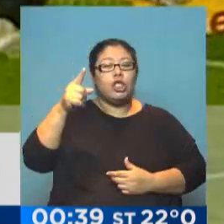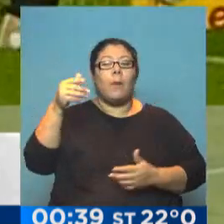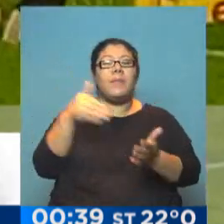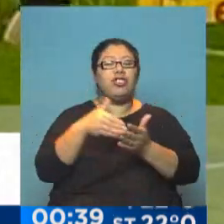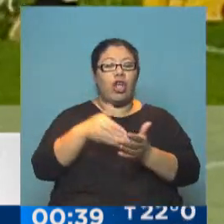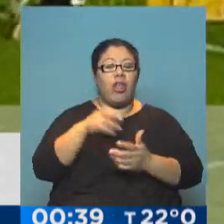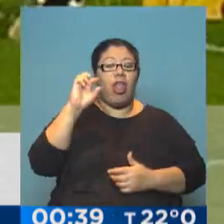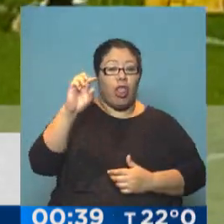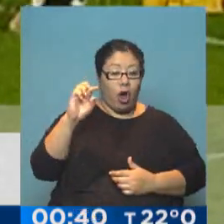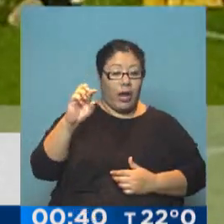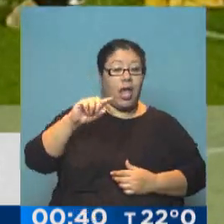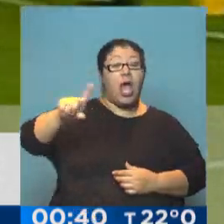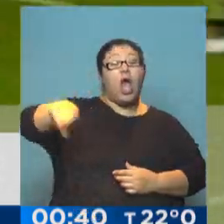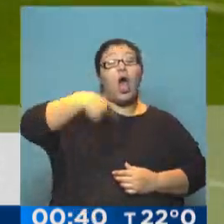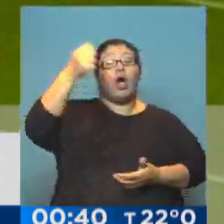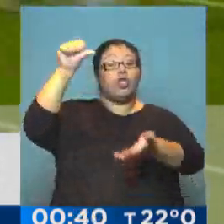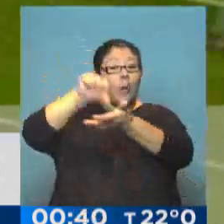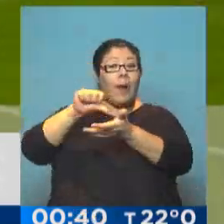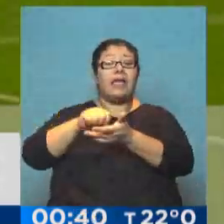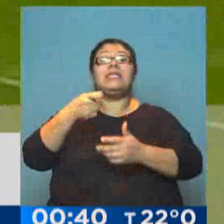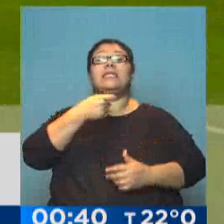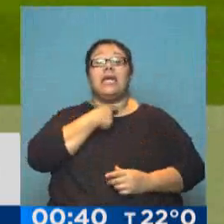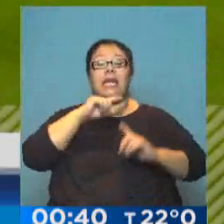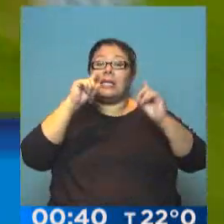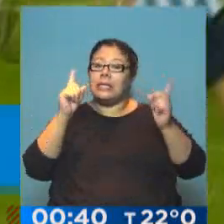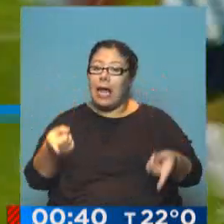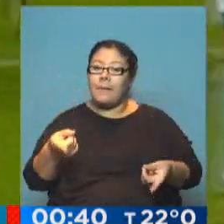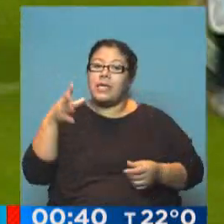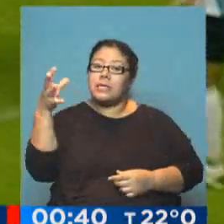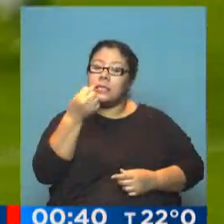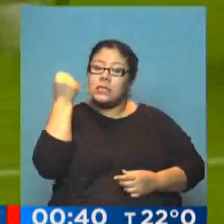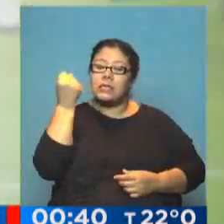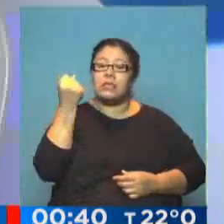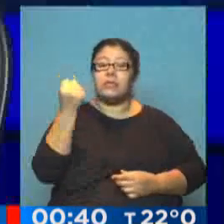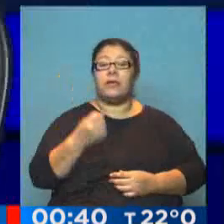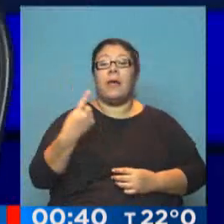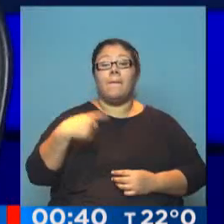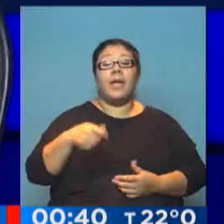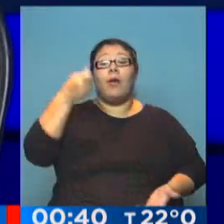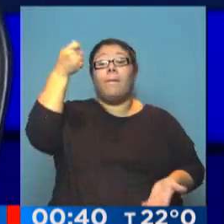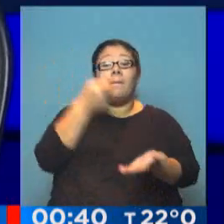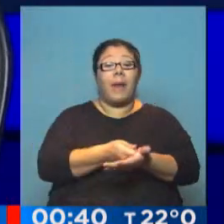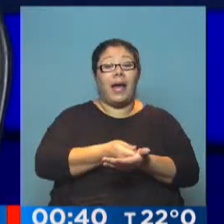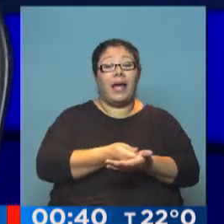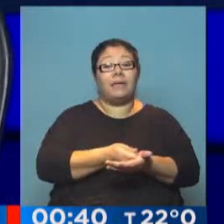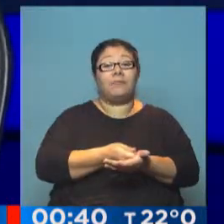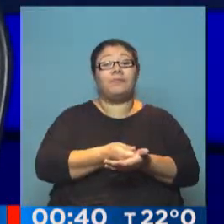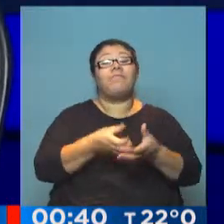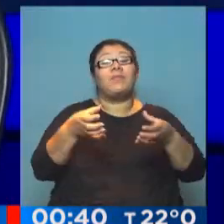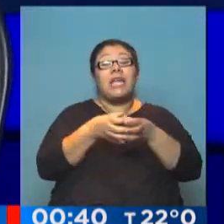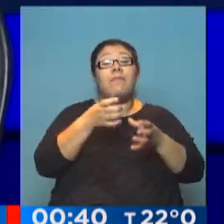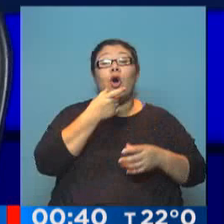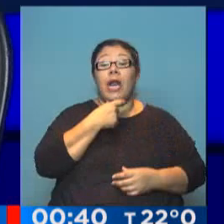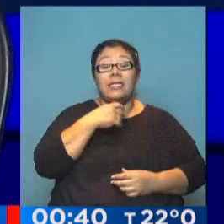quieren. El propio futbolista quiere irse para hacer una diferencia económica y volver. Pero lo cierto es que por ahora no hay nadie que ponga el dinero que realmente quiere Racing. Así que por ahora,